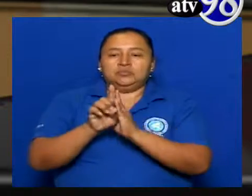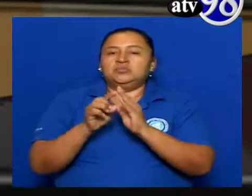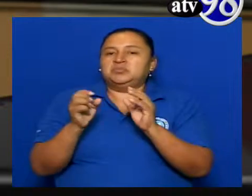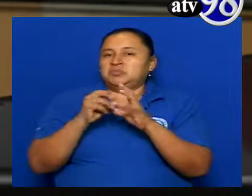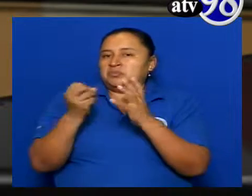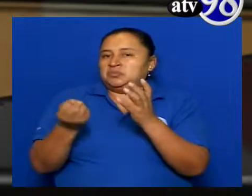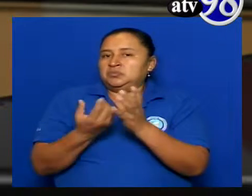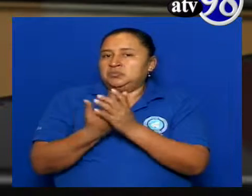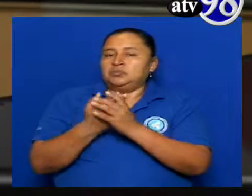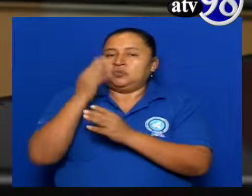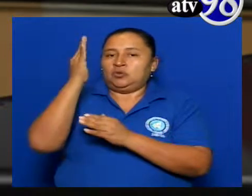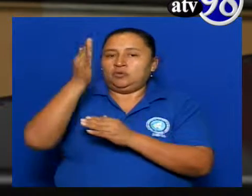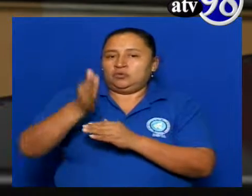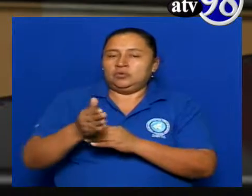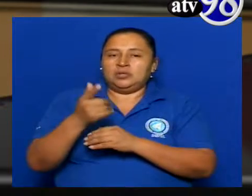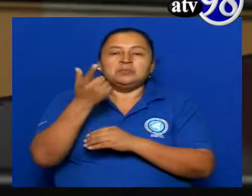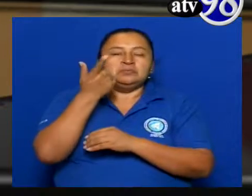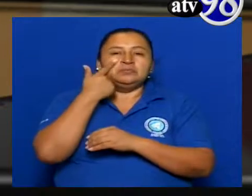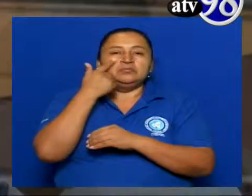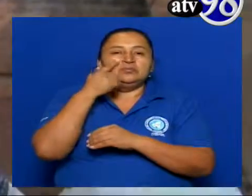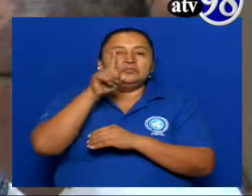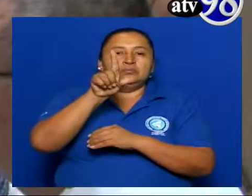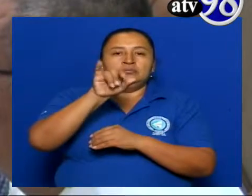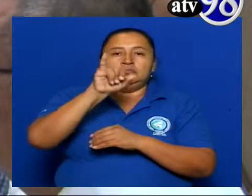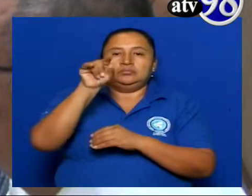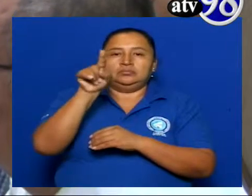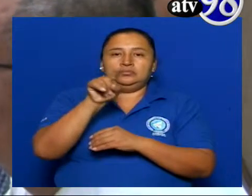fronteriza. Liz Escoto con el reporte.